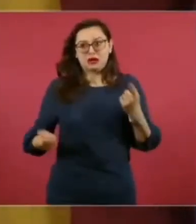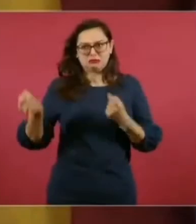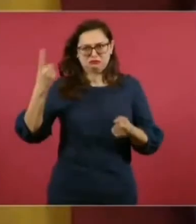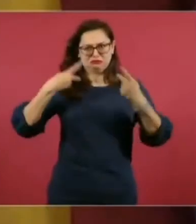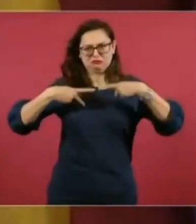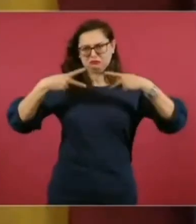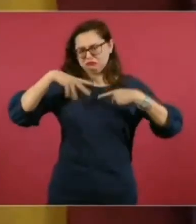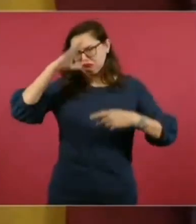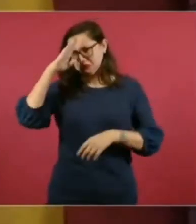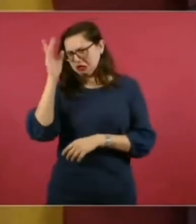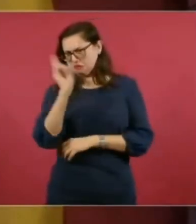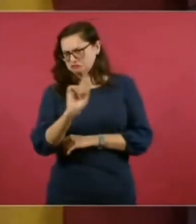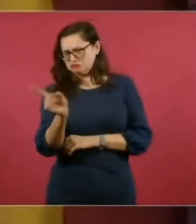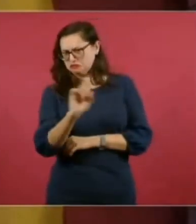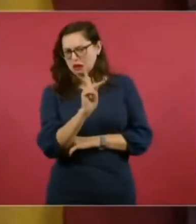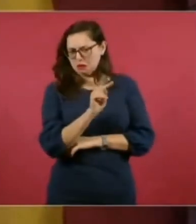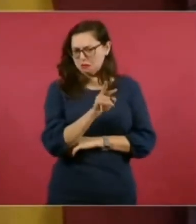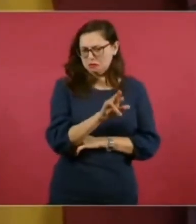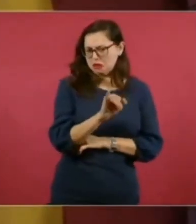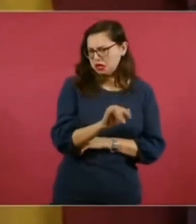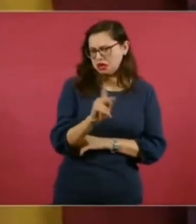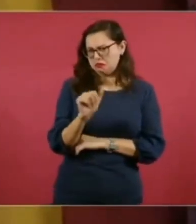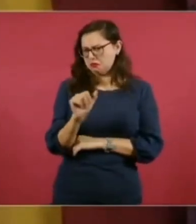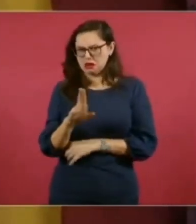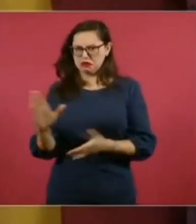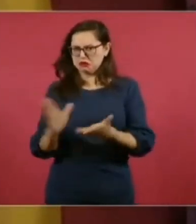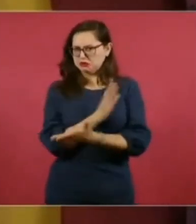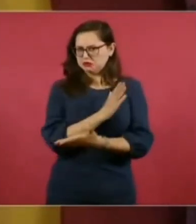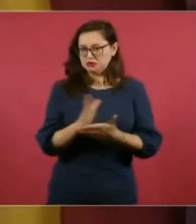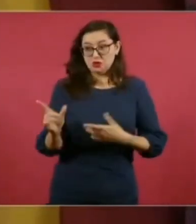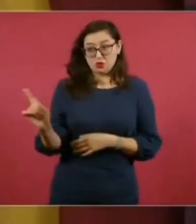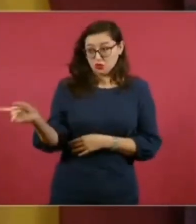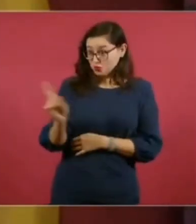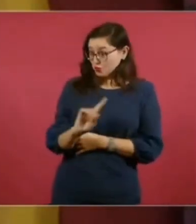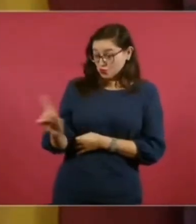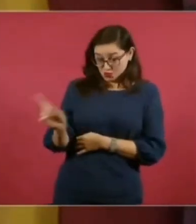escépticos que se hacían o estaban dormidos,